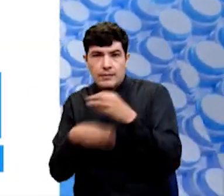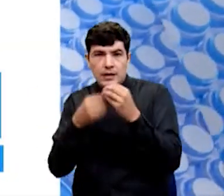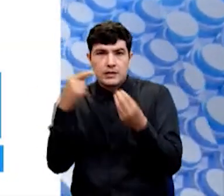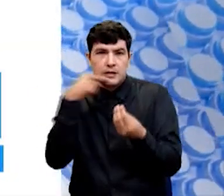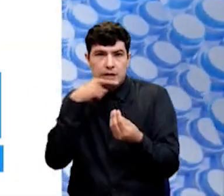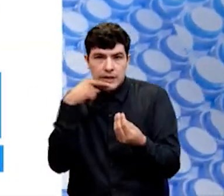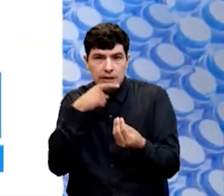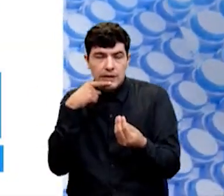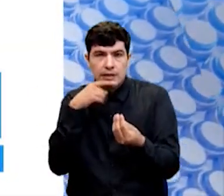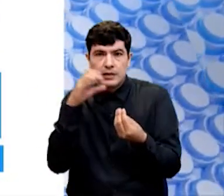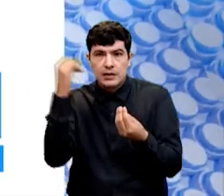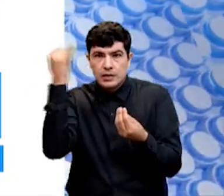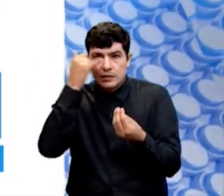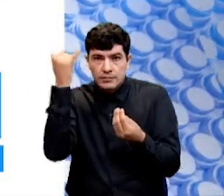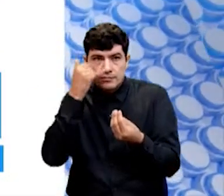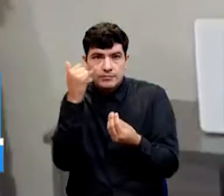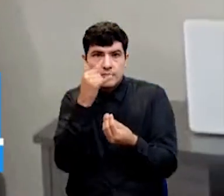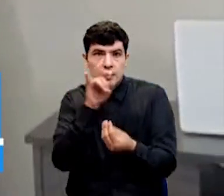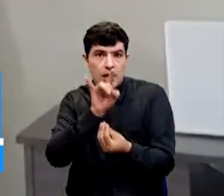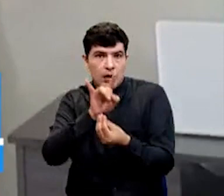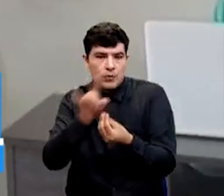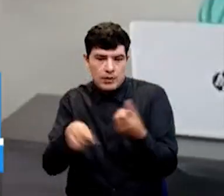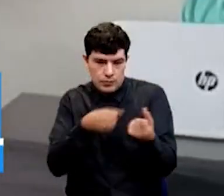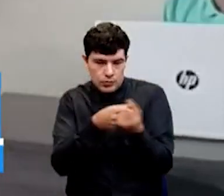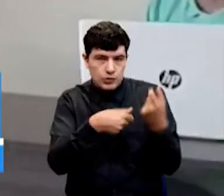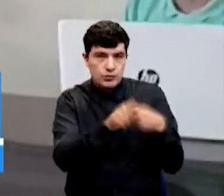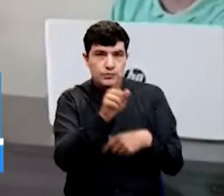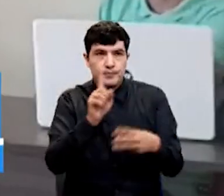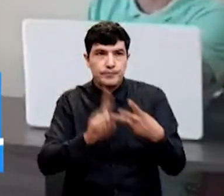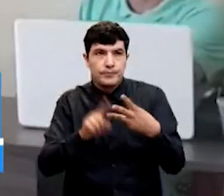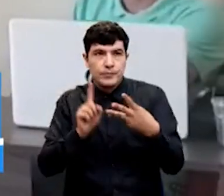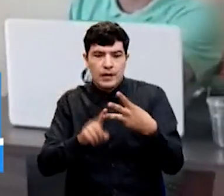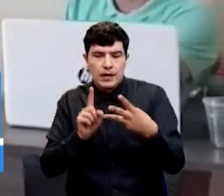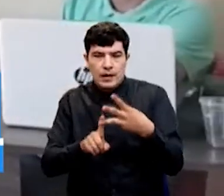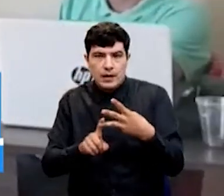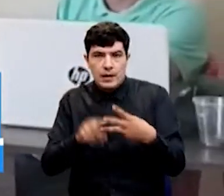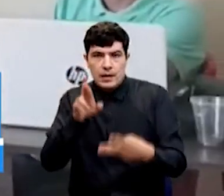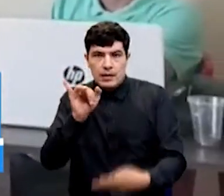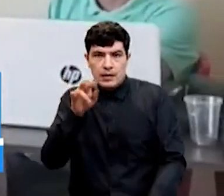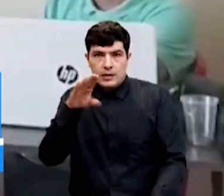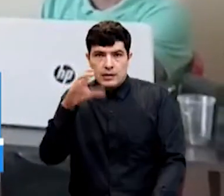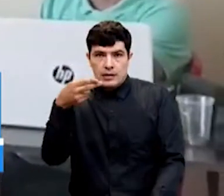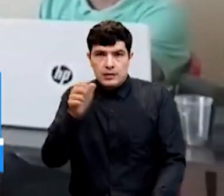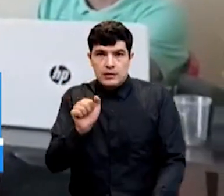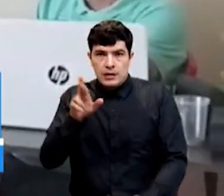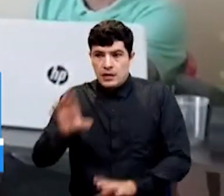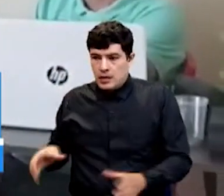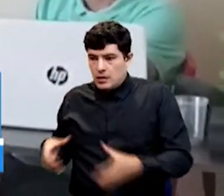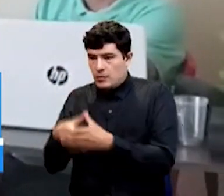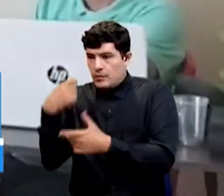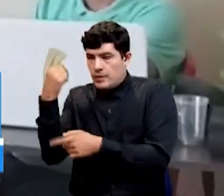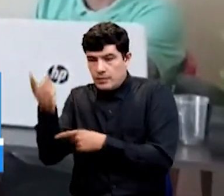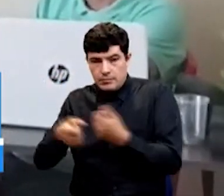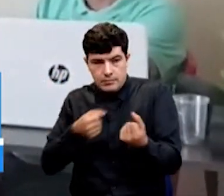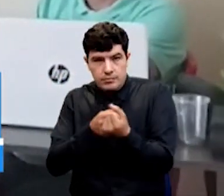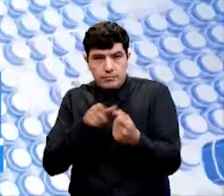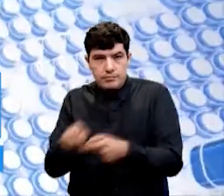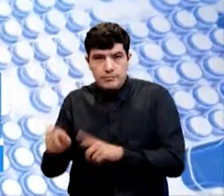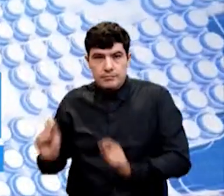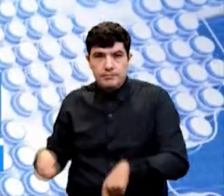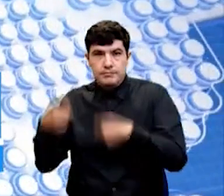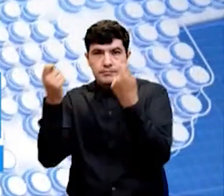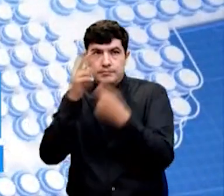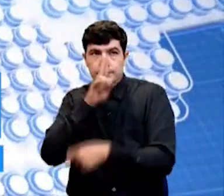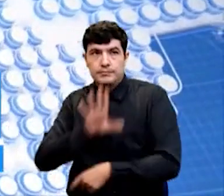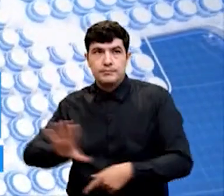Liberal, Centro Democrático y de la U. El exdiputado Richard Orlando Cova recibió el respaldo del movimiento Salvación Nacional.